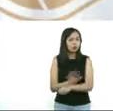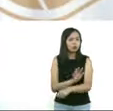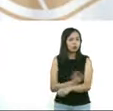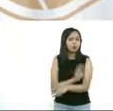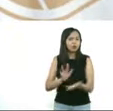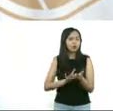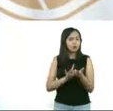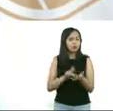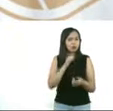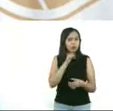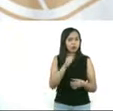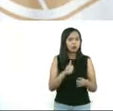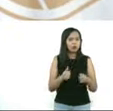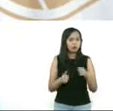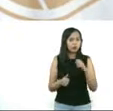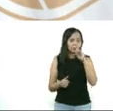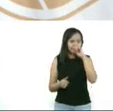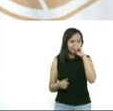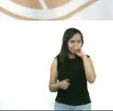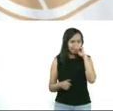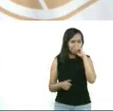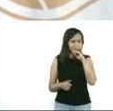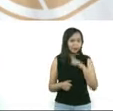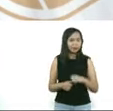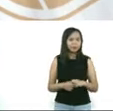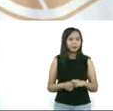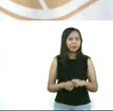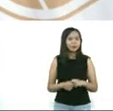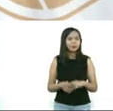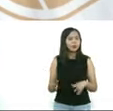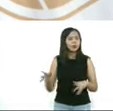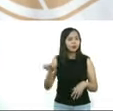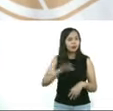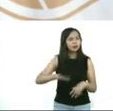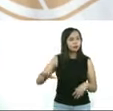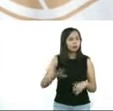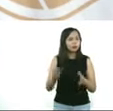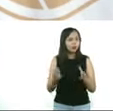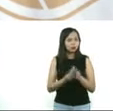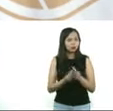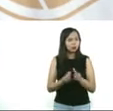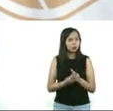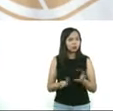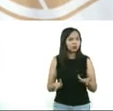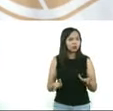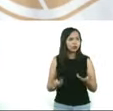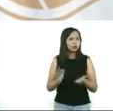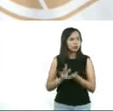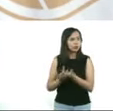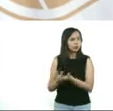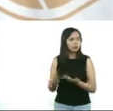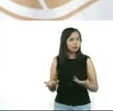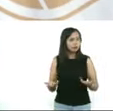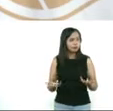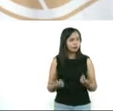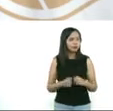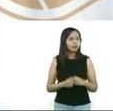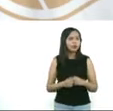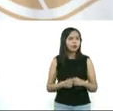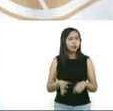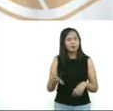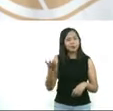eléctrico nacional, empresas privadas nacionales y principalmente extranjeras. ¿Qué fue el fondo de la reforma de